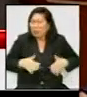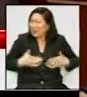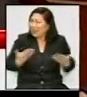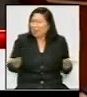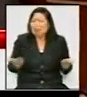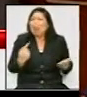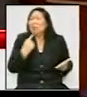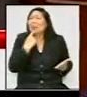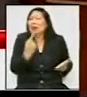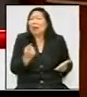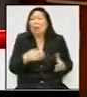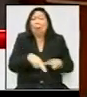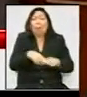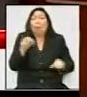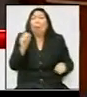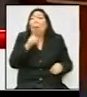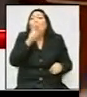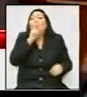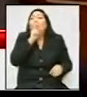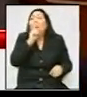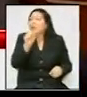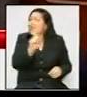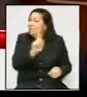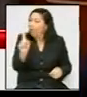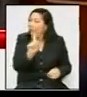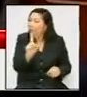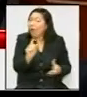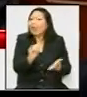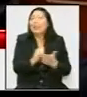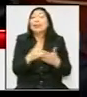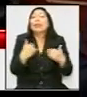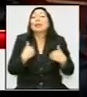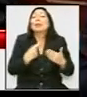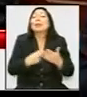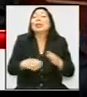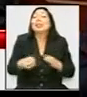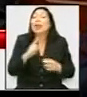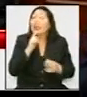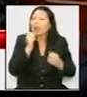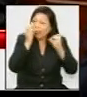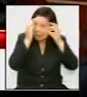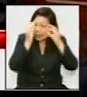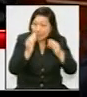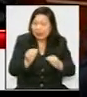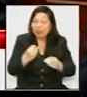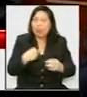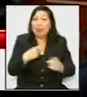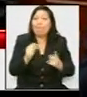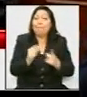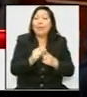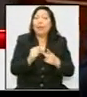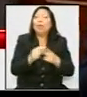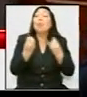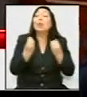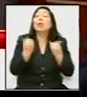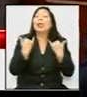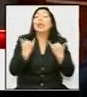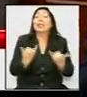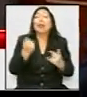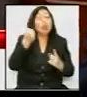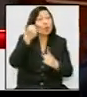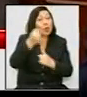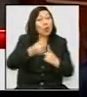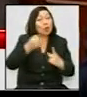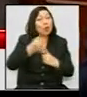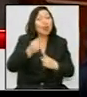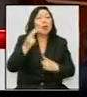nosotros decir que retiro o no retiro la palabra. Lo que más bien tenemos que hacer es afirmar nuestra palabra, porque aquí es la lucha contra